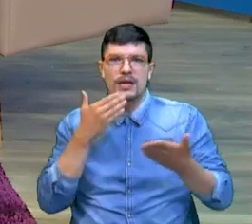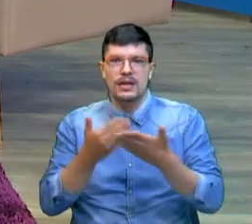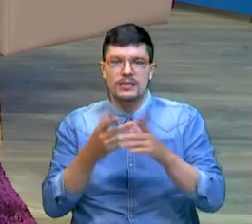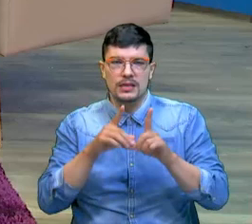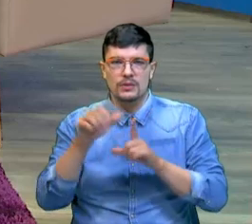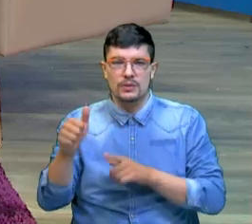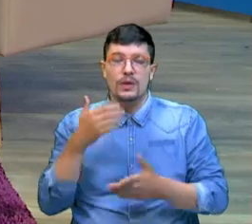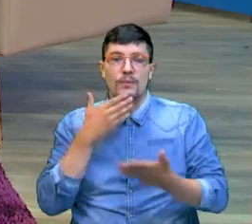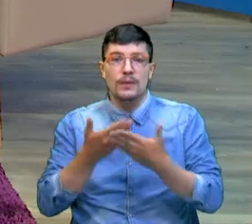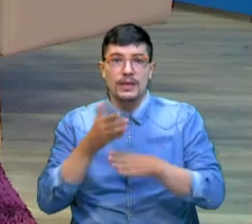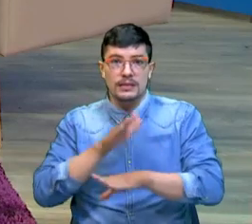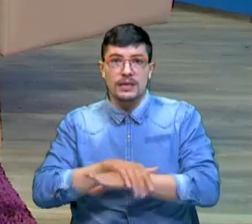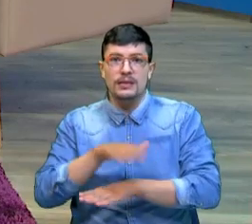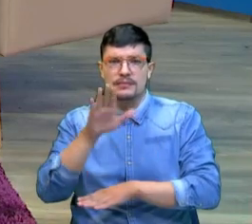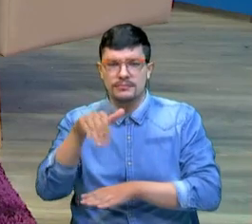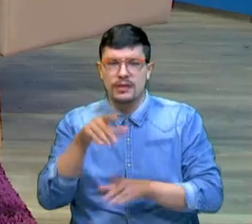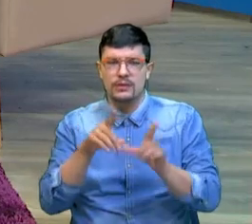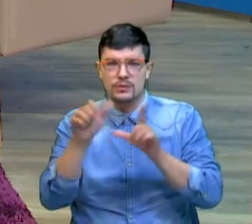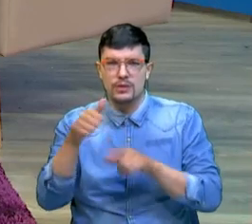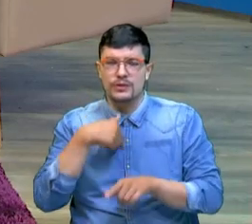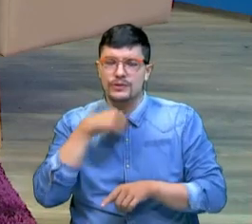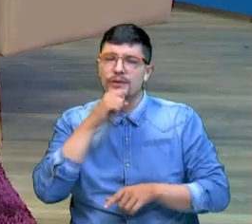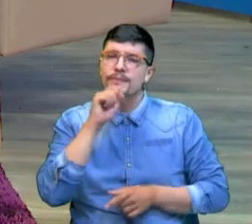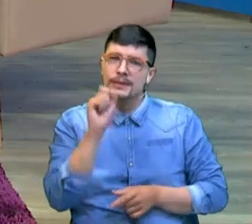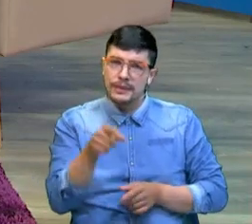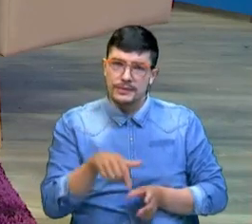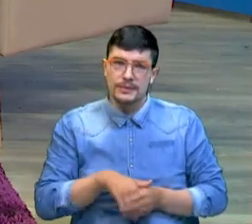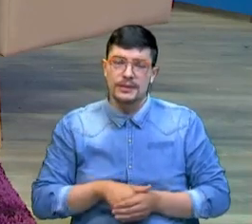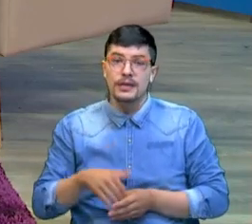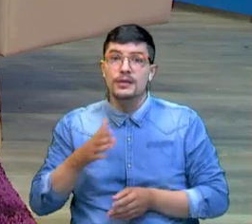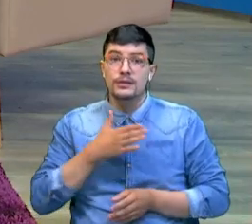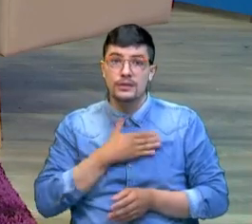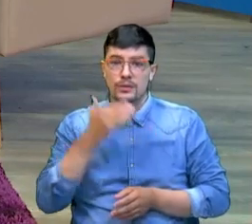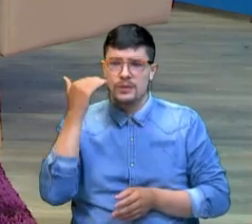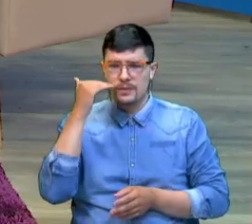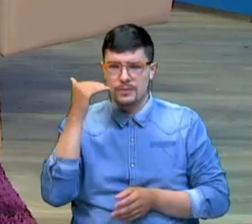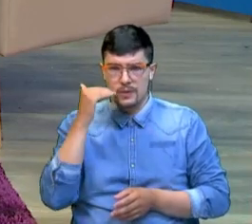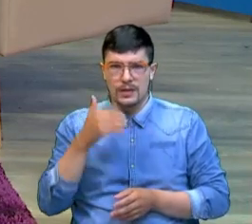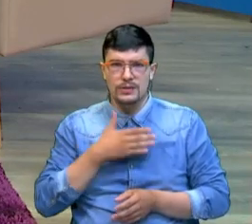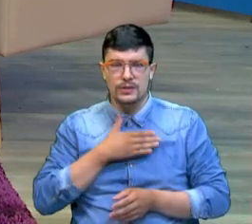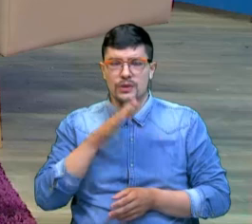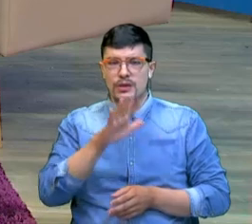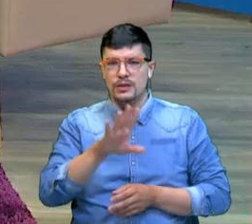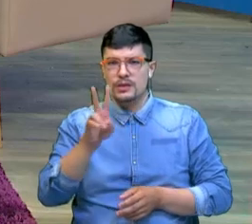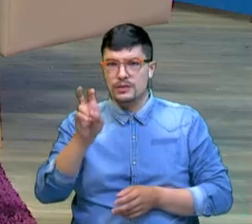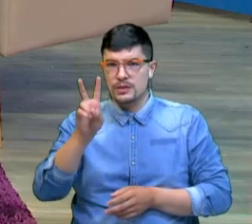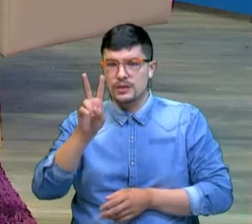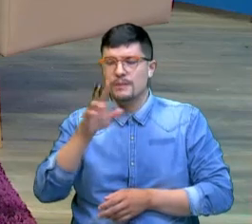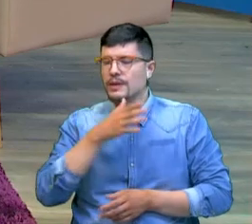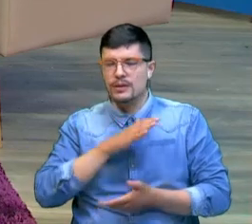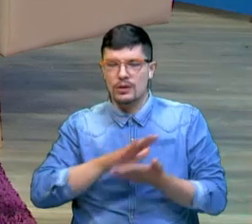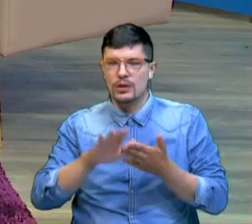tardes. Doctora, una preguntita. Soy una mujer de 58